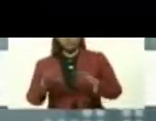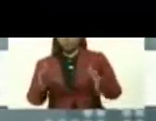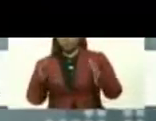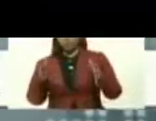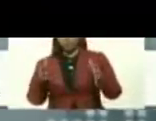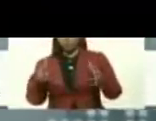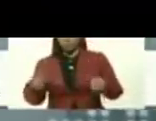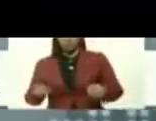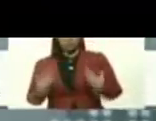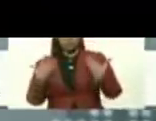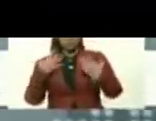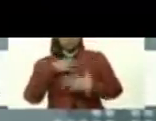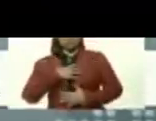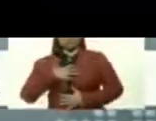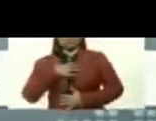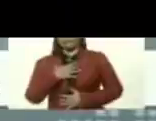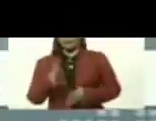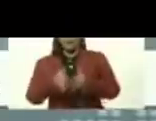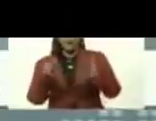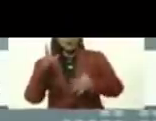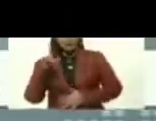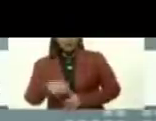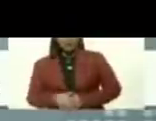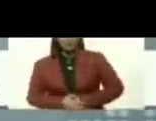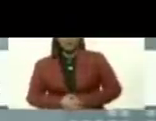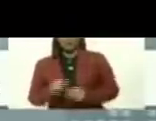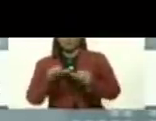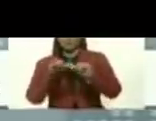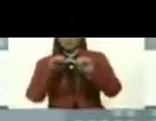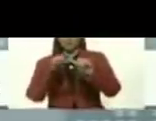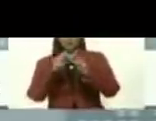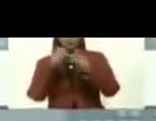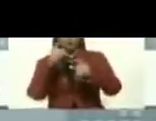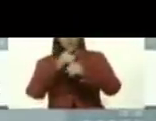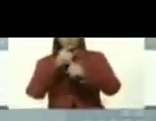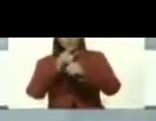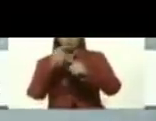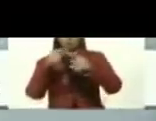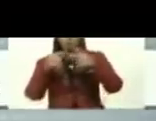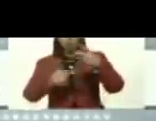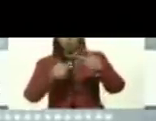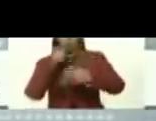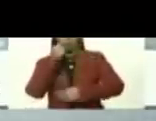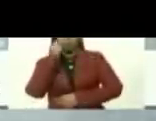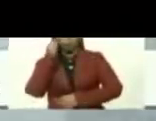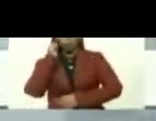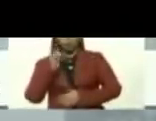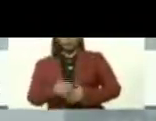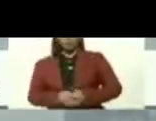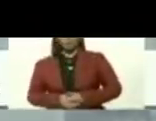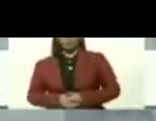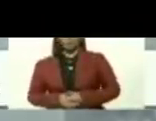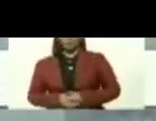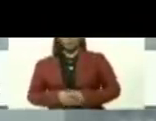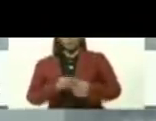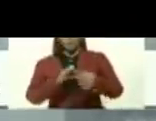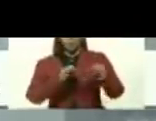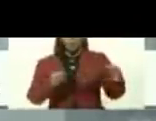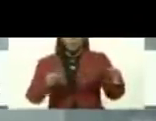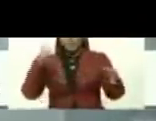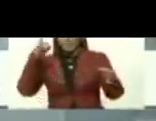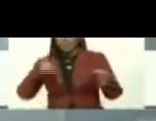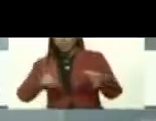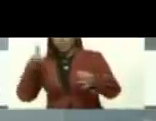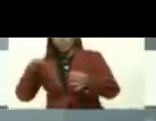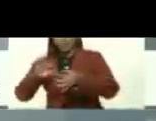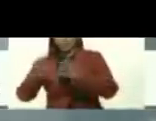la emoción es muy grande. Así como seguí todas las competencias de los demás muchachos, olímpicos, paralímpicos, mira,